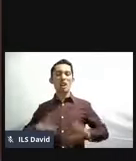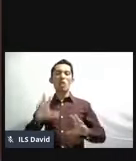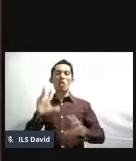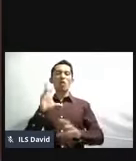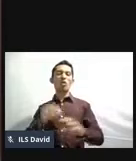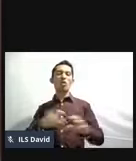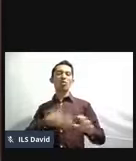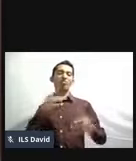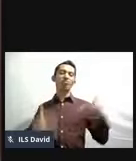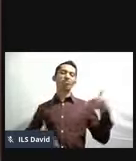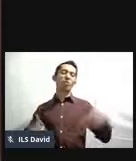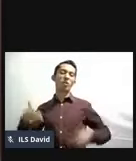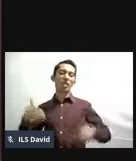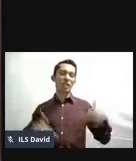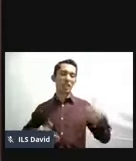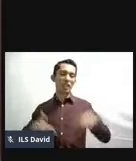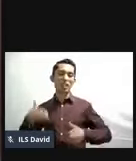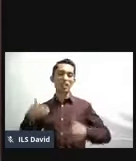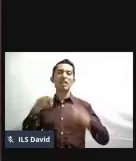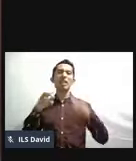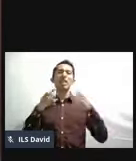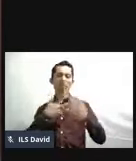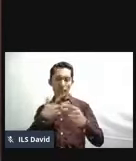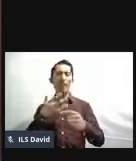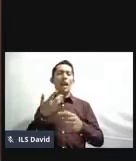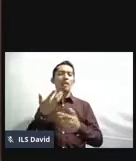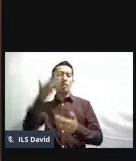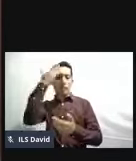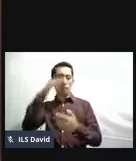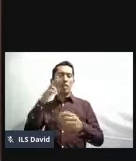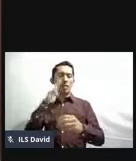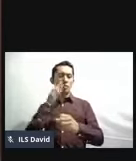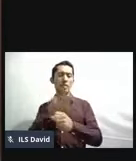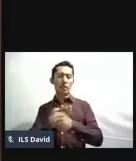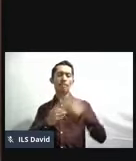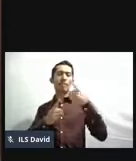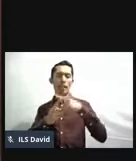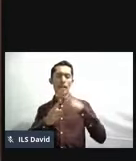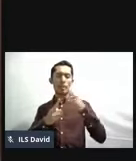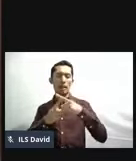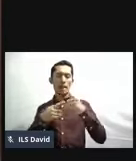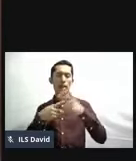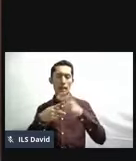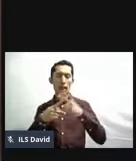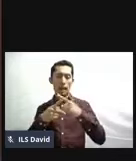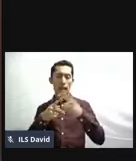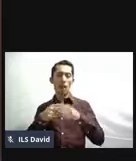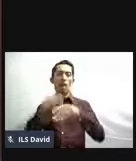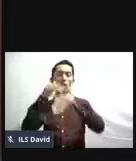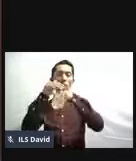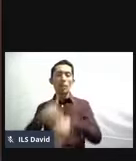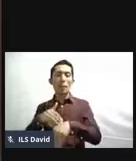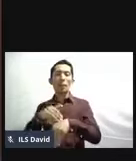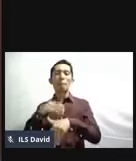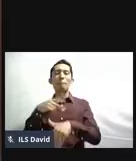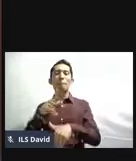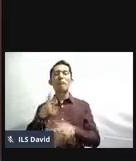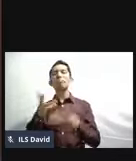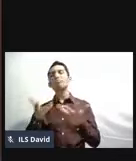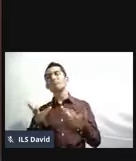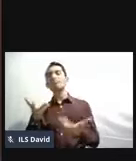una falta de sentido, ¿no? Y es que lo hemos dicho en otros espacios,